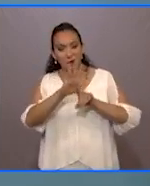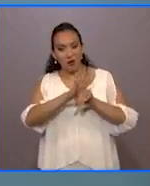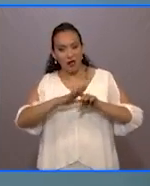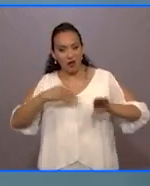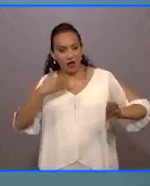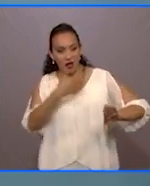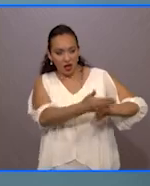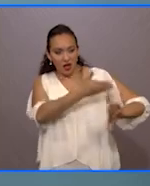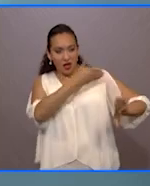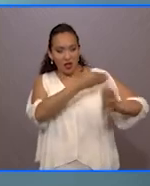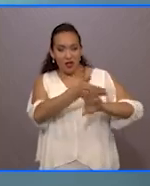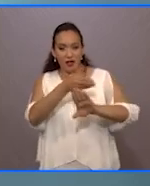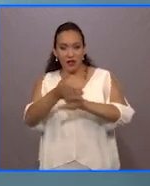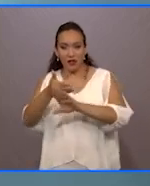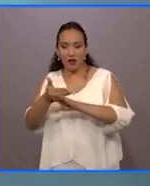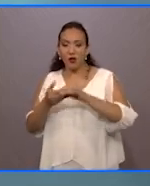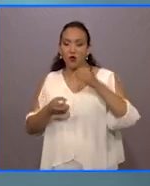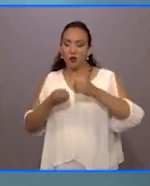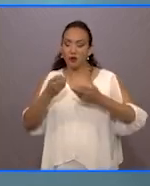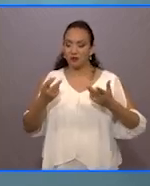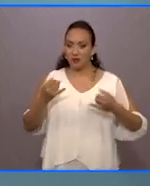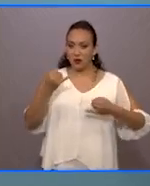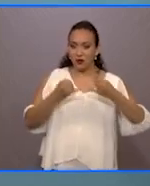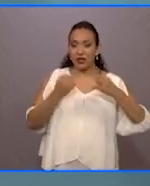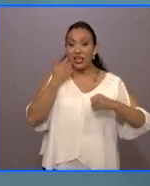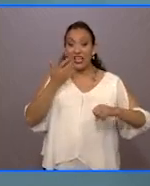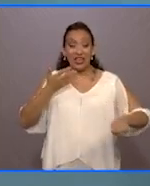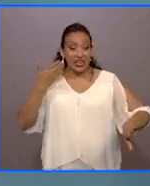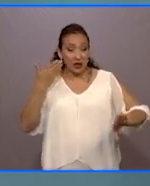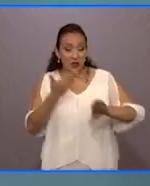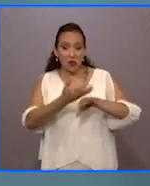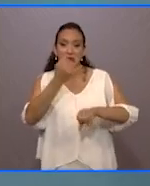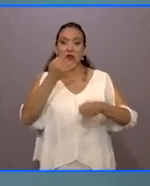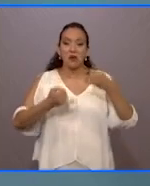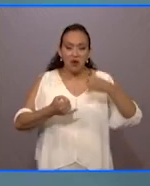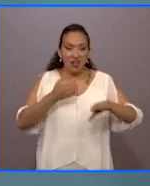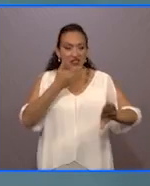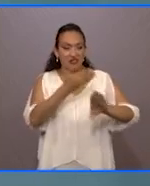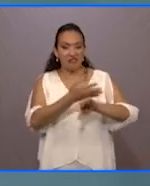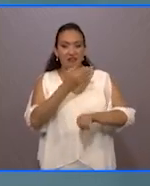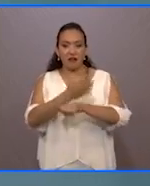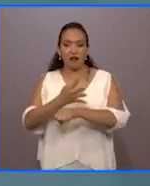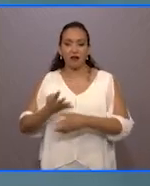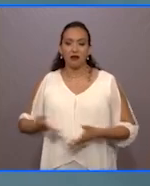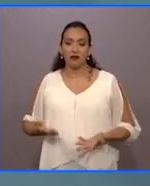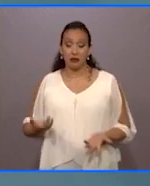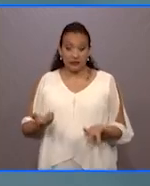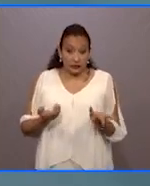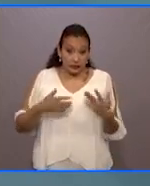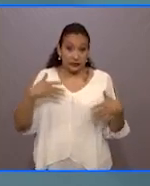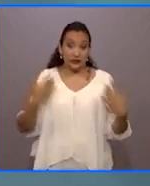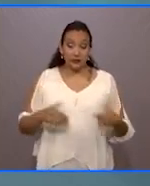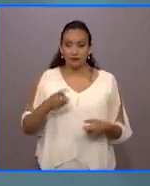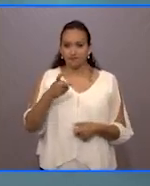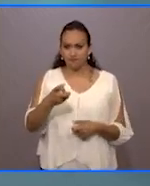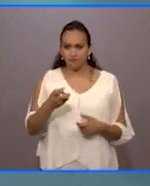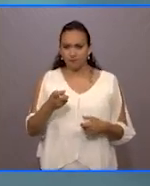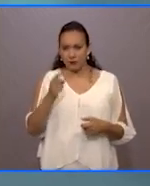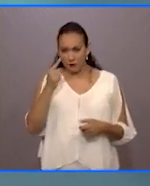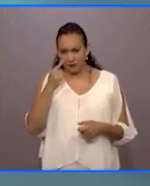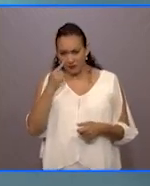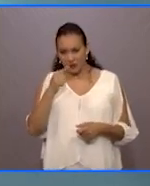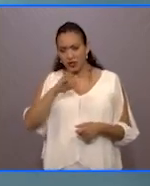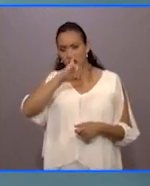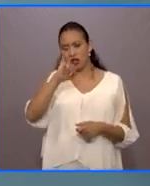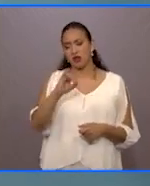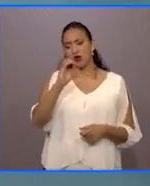para desacreditar, castigar y neutralizar su labor. Y el caso aquí es que se colocó fue de